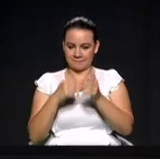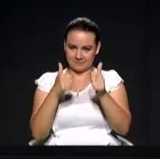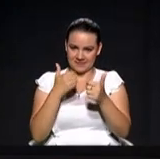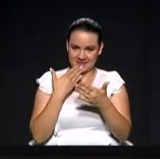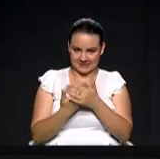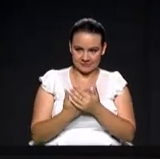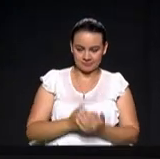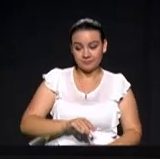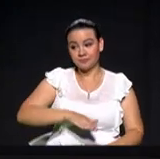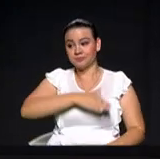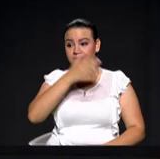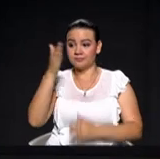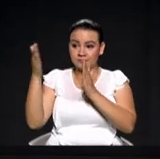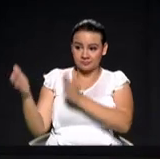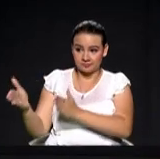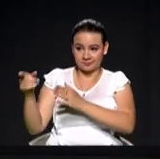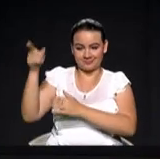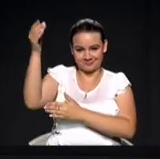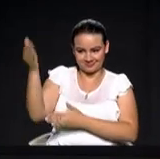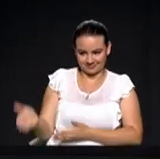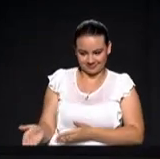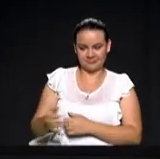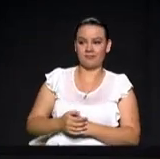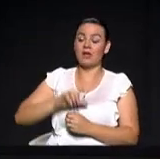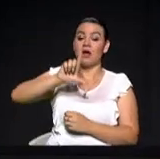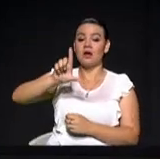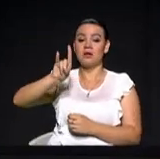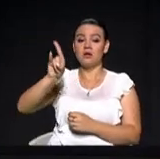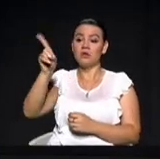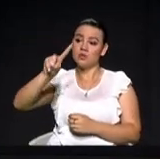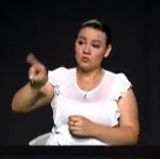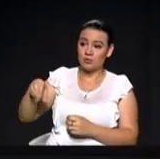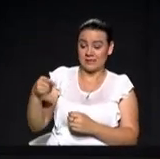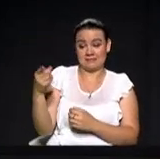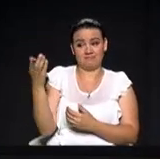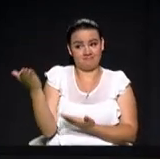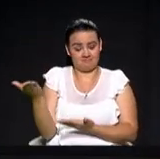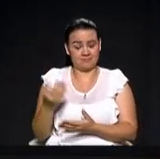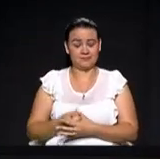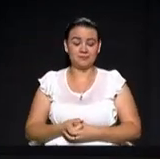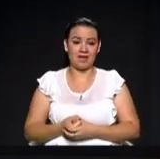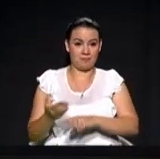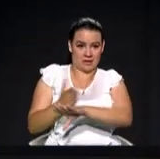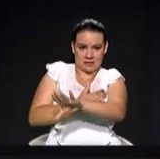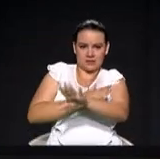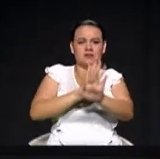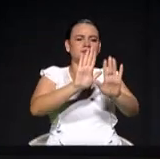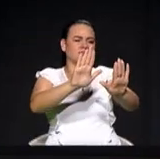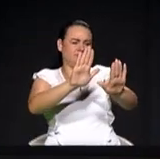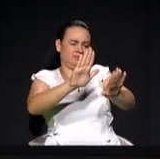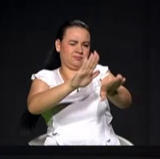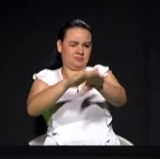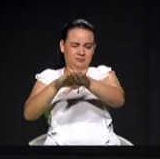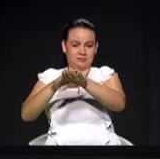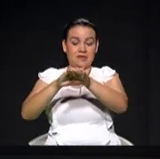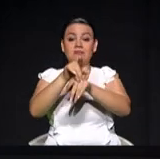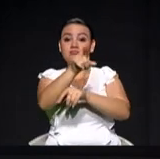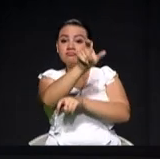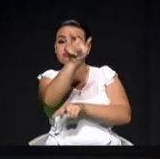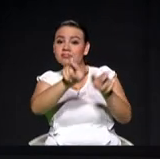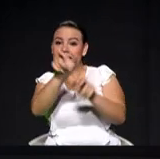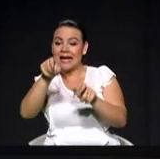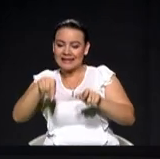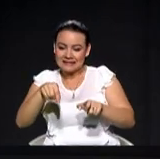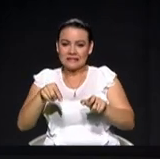turno ahora para el candidato luis fernando muñoz pero algo les antes les quiero recordar algo a los televidentes esta transmisión